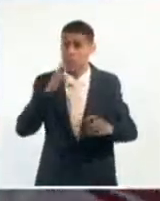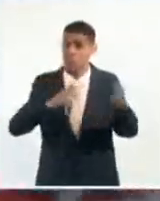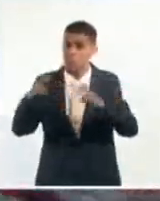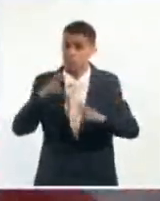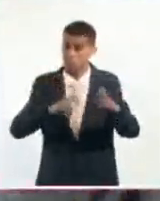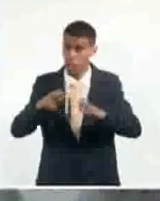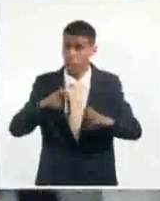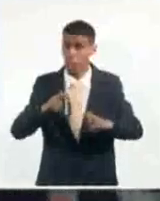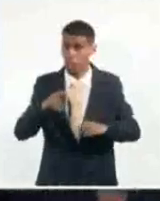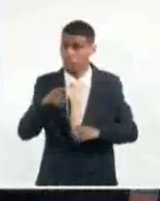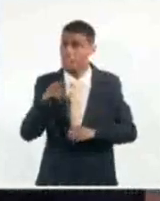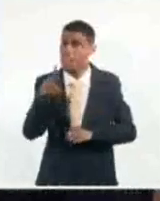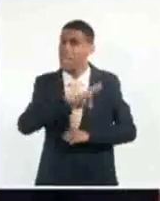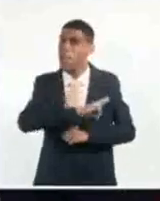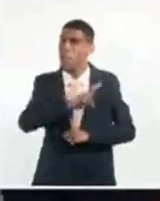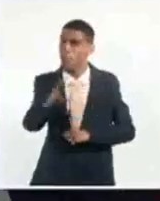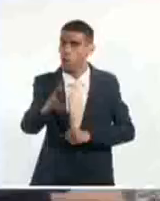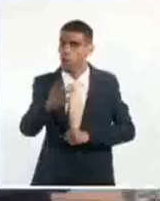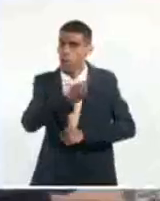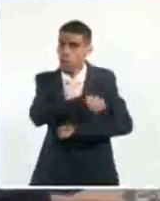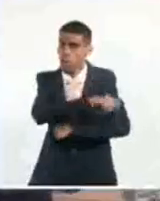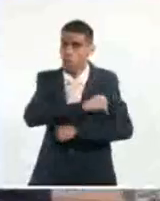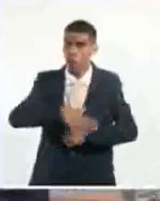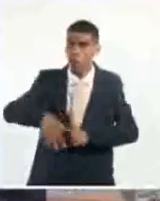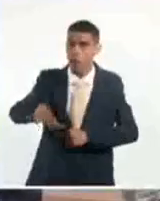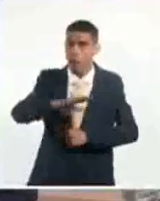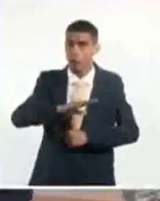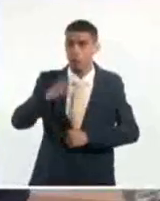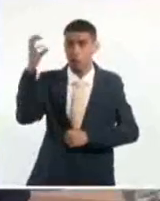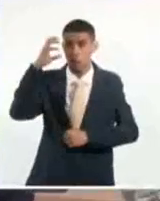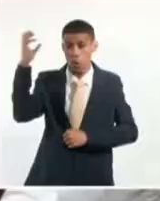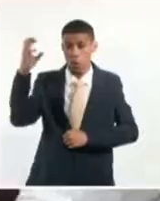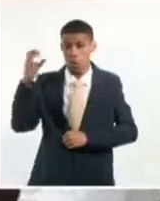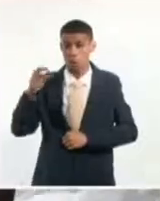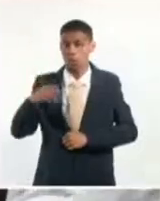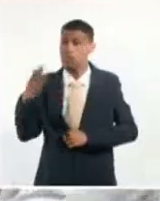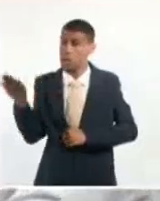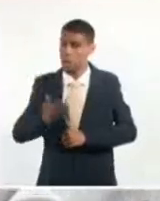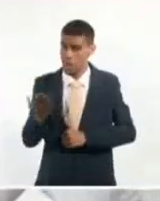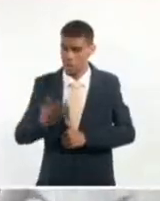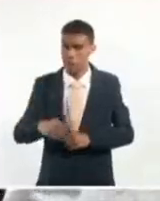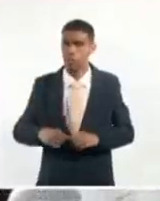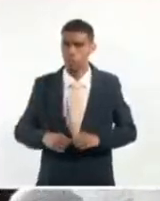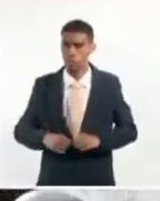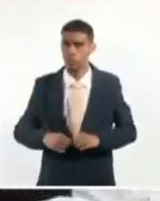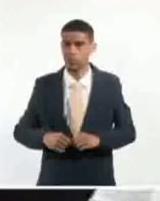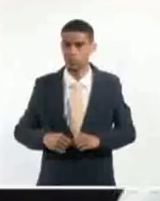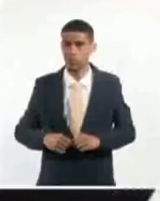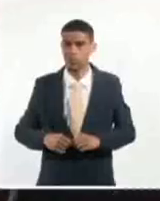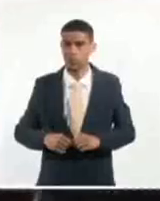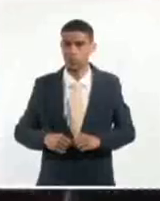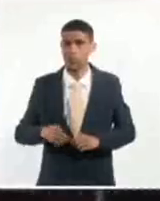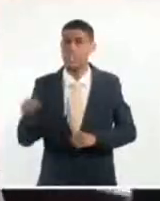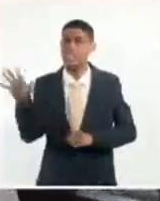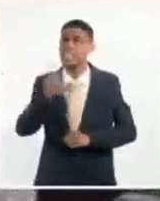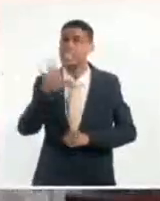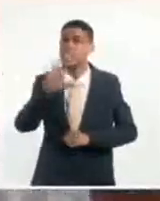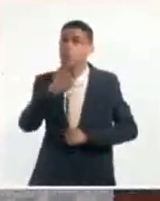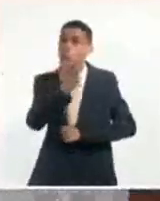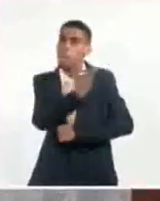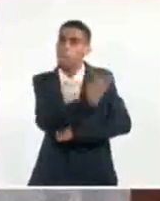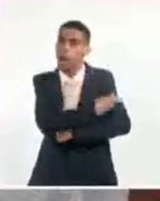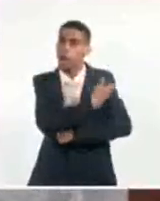mejores respuestas para combatir el virus y responder al pedido del presidente de la República con la elaboración de 5 candidatos